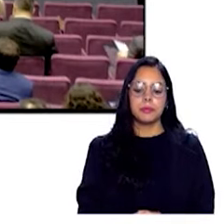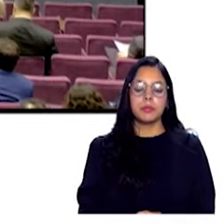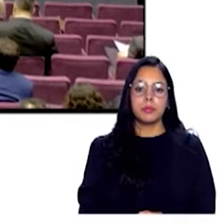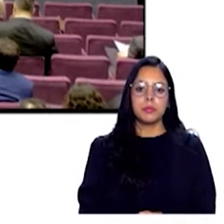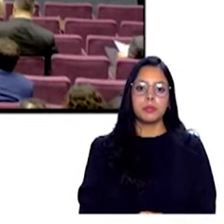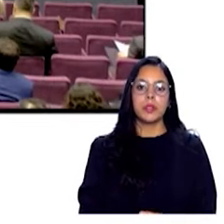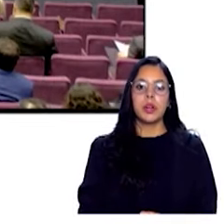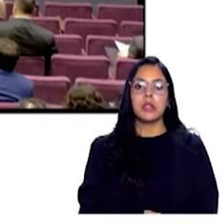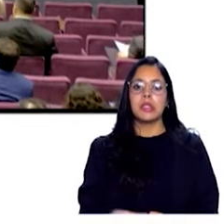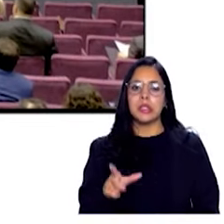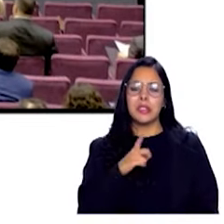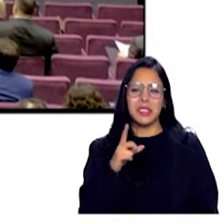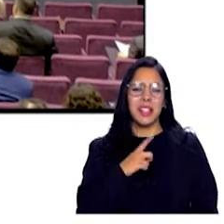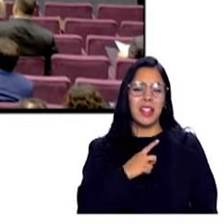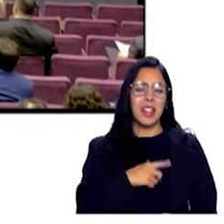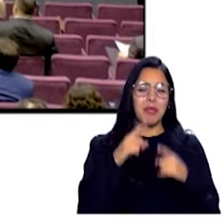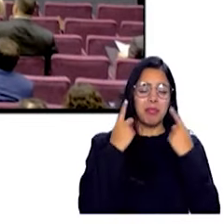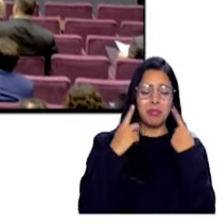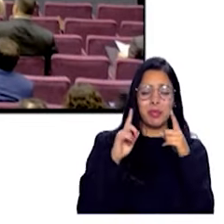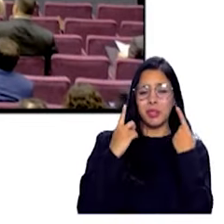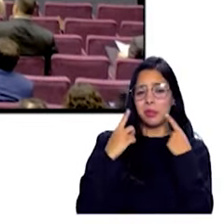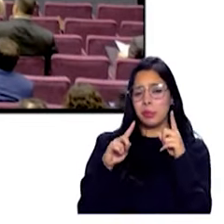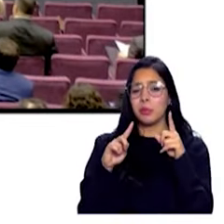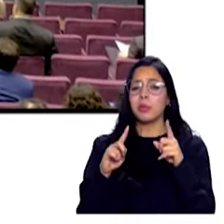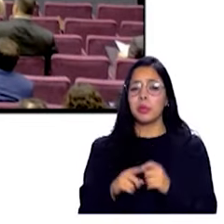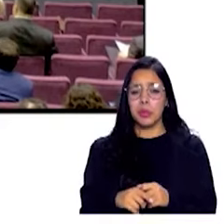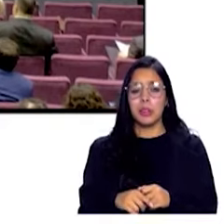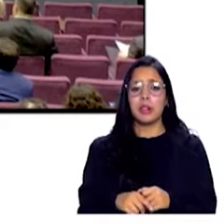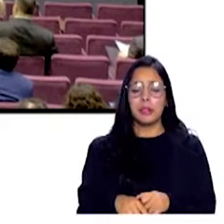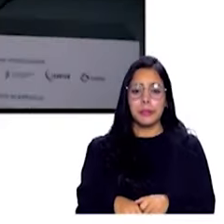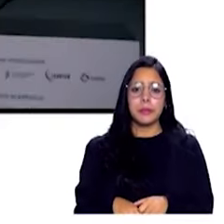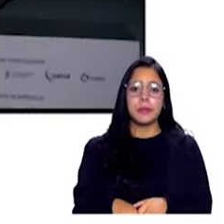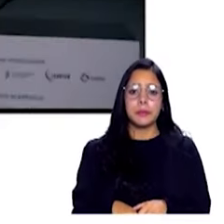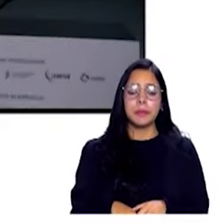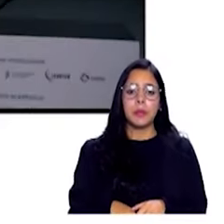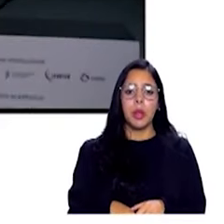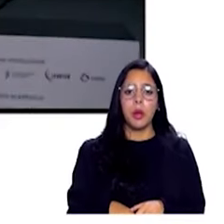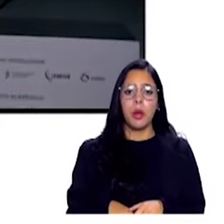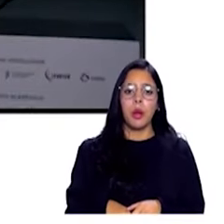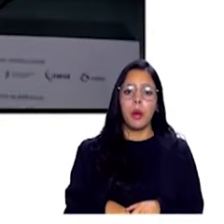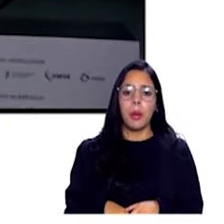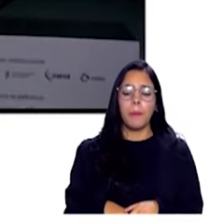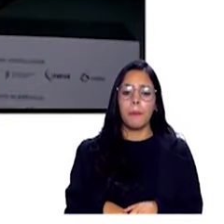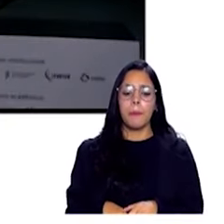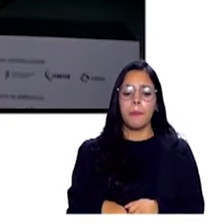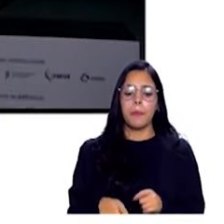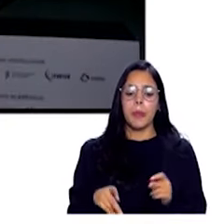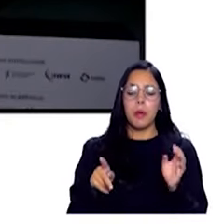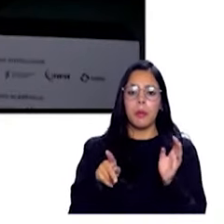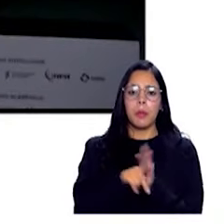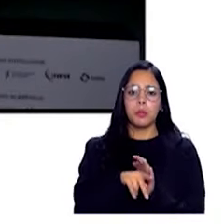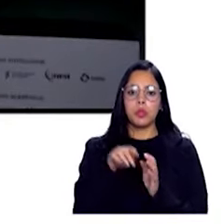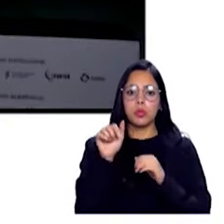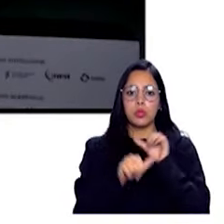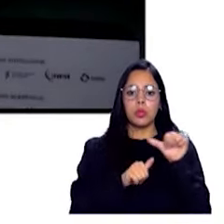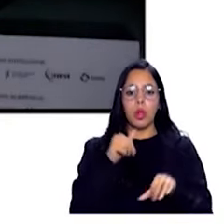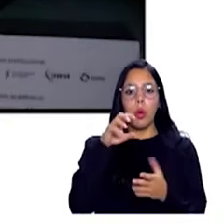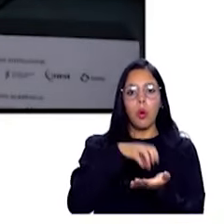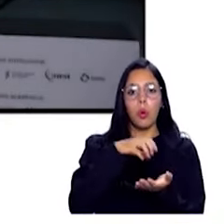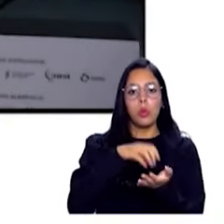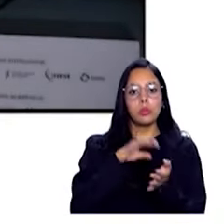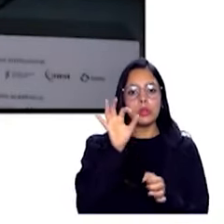crticas radicar esgano jurisdicional en sede Legislativa e